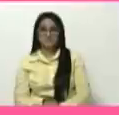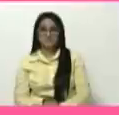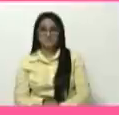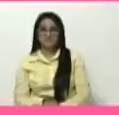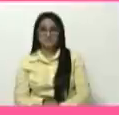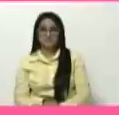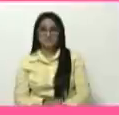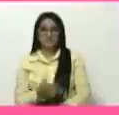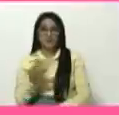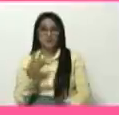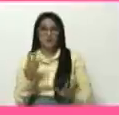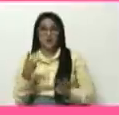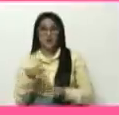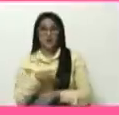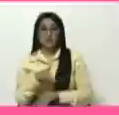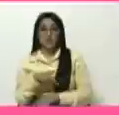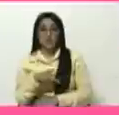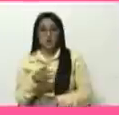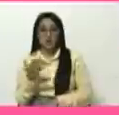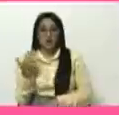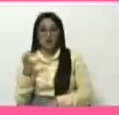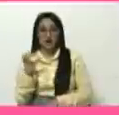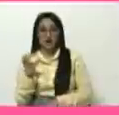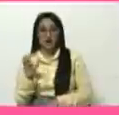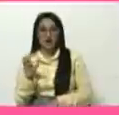Si en 48 horas que estuvo Carmona,